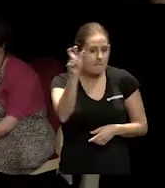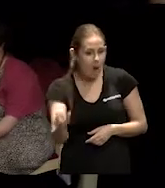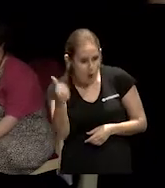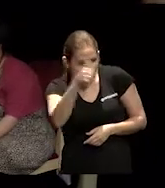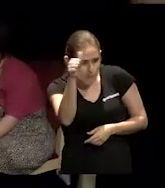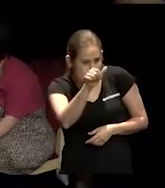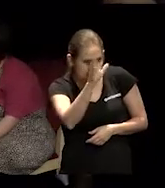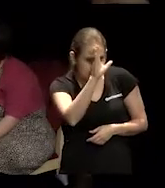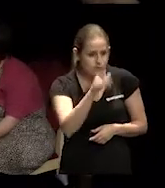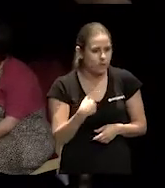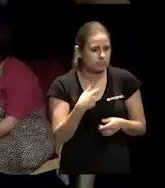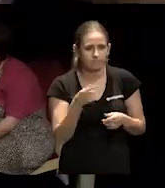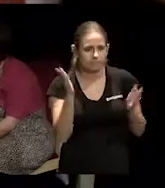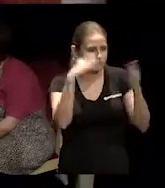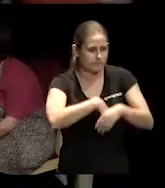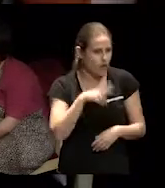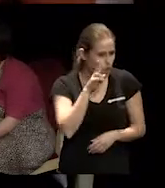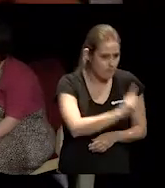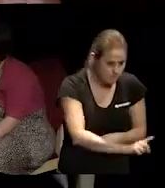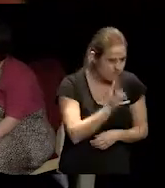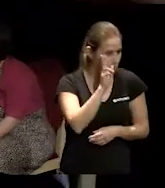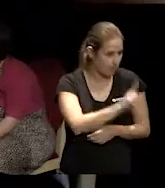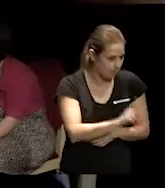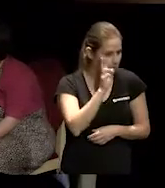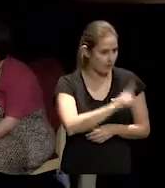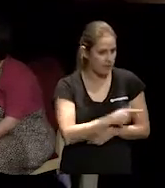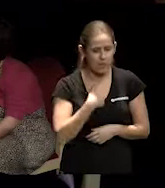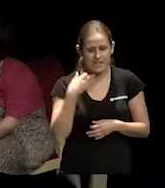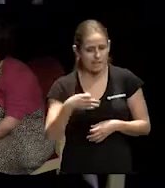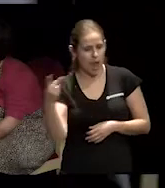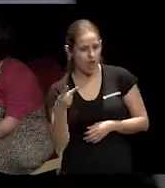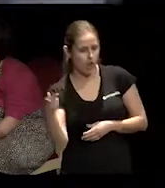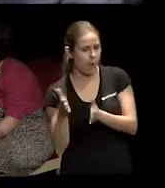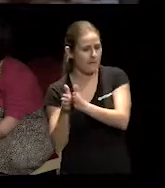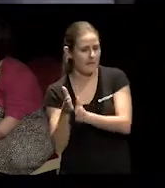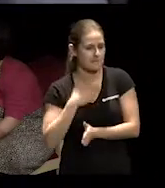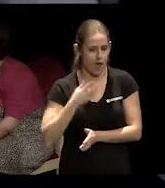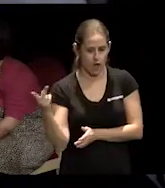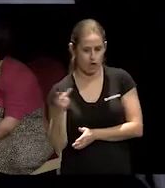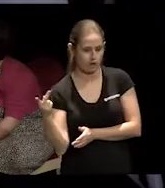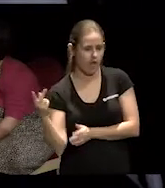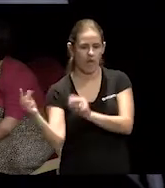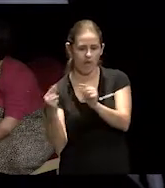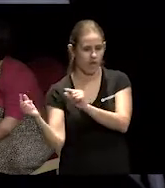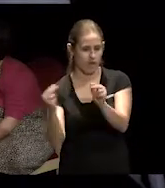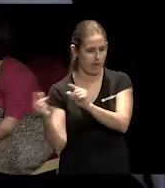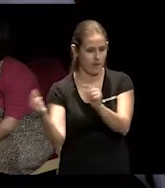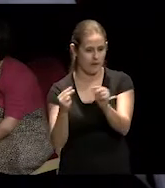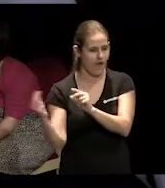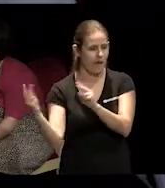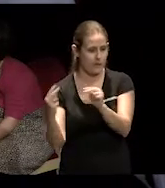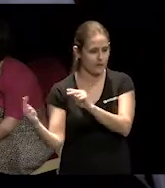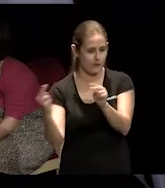Estuvo presente durante toda la función con su rollo, con su conversación con ella. Aquí le vemos. De hecho, podéis ver cómo la